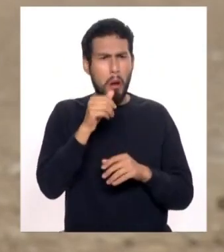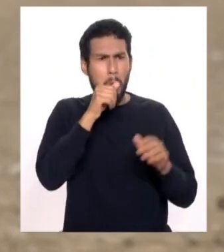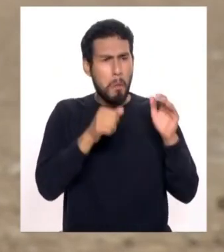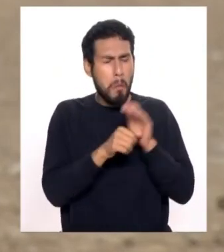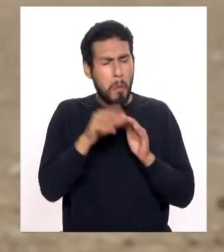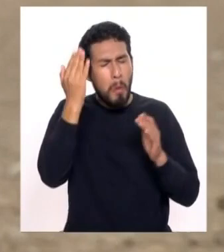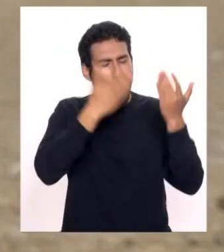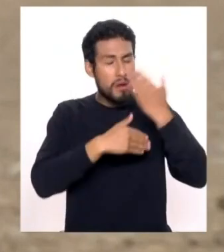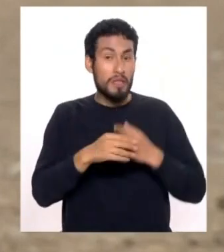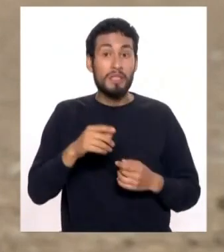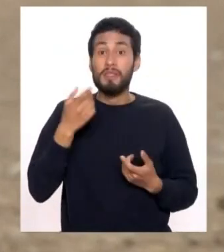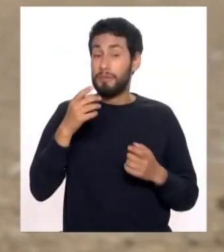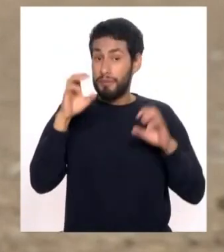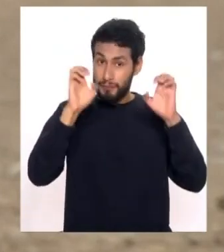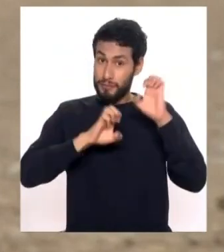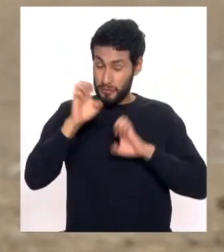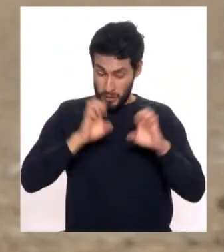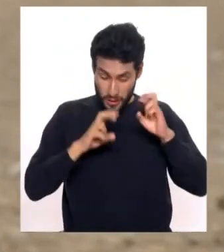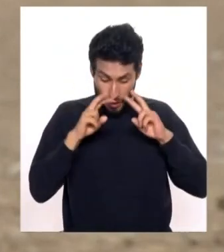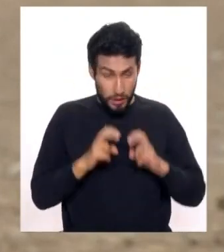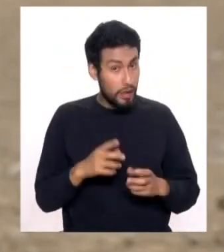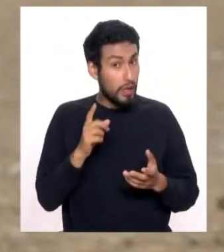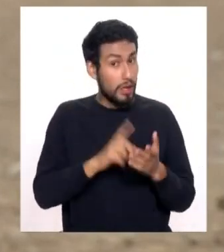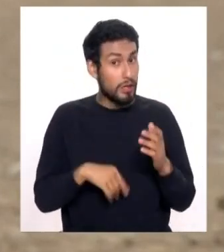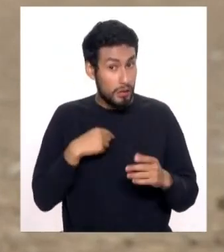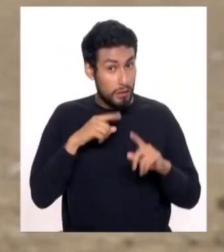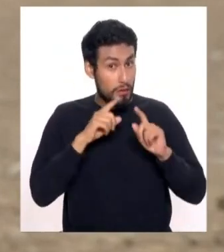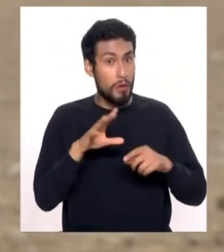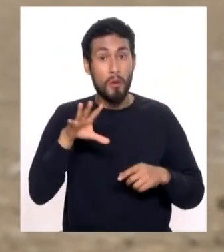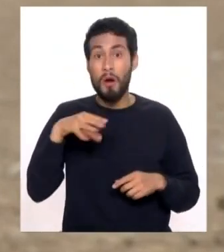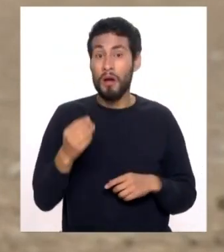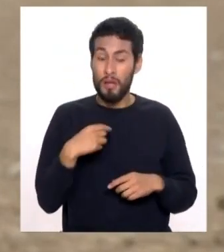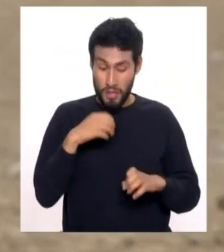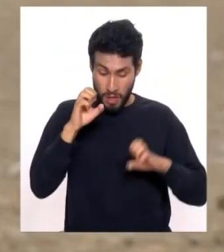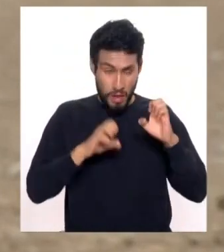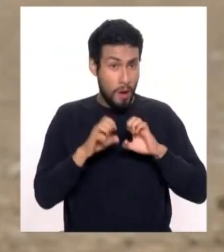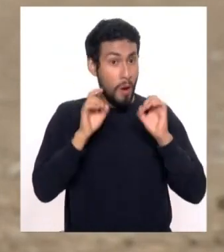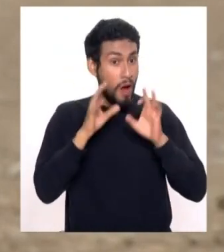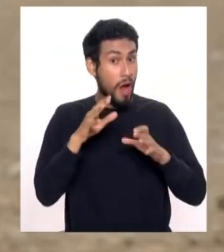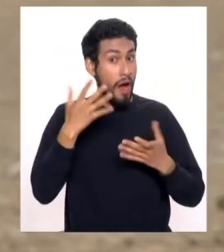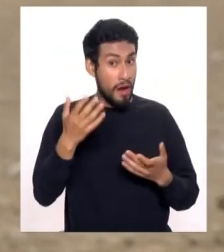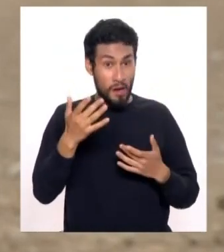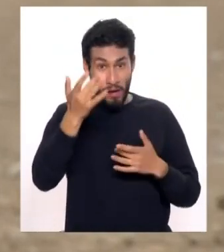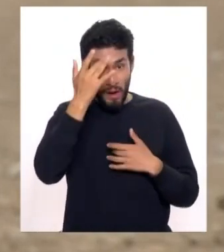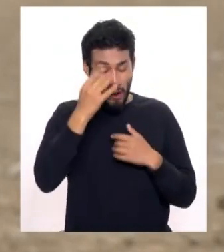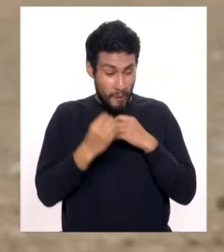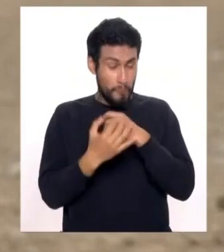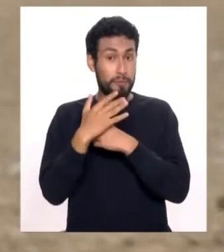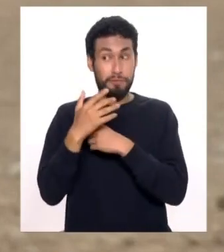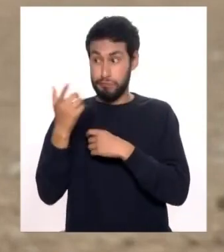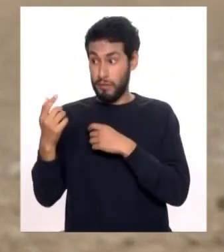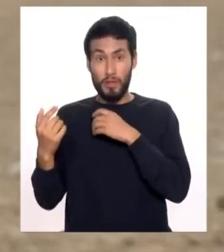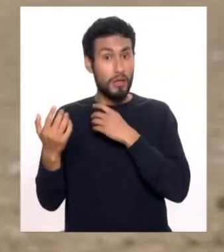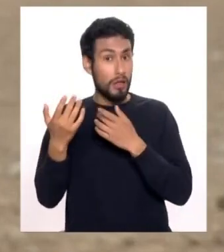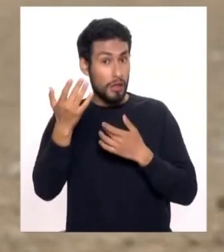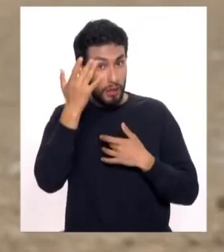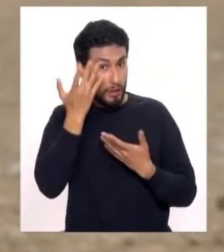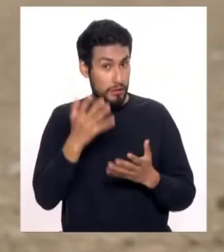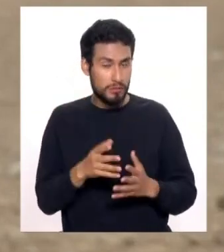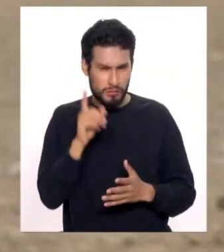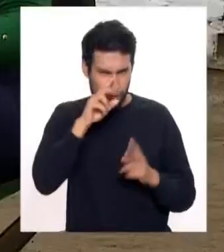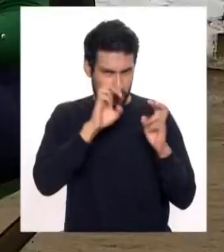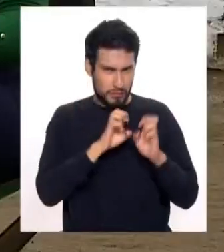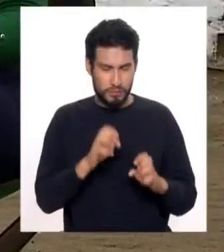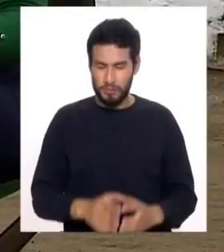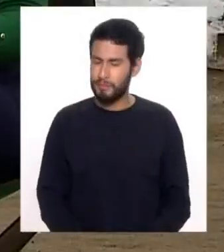tanto, realizarse el examen es mandatorio, porque así vamos a saber si realmente hemos tomado contacto con este virus.